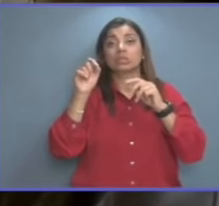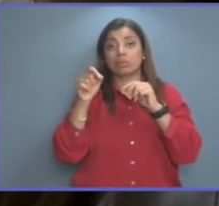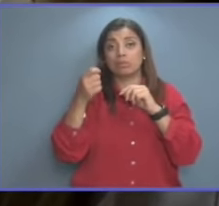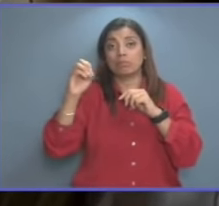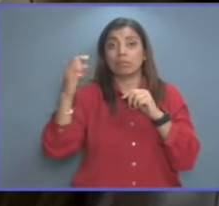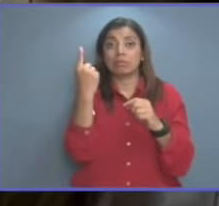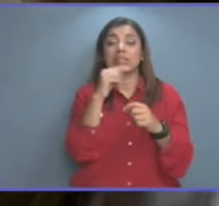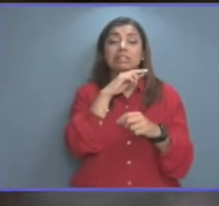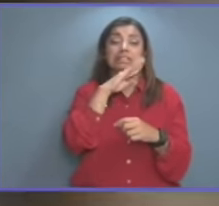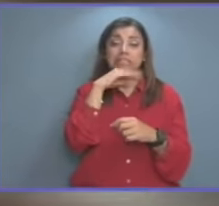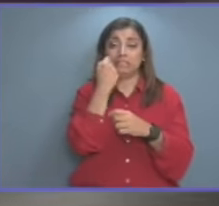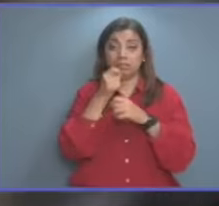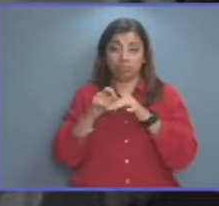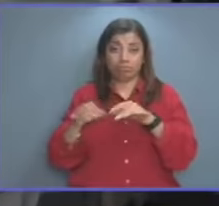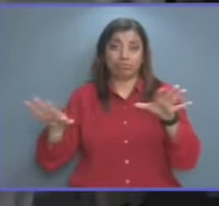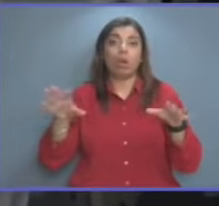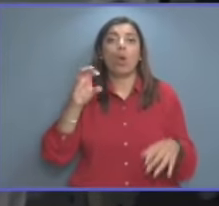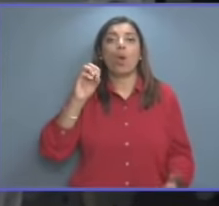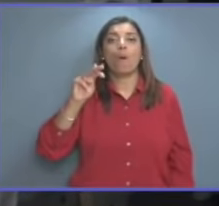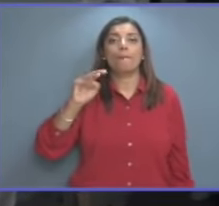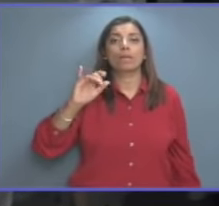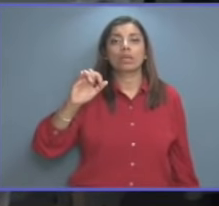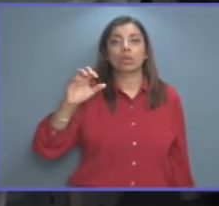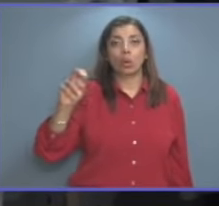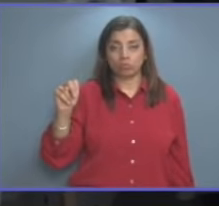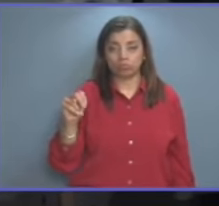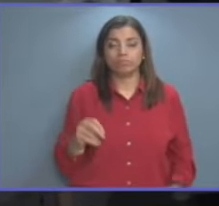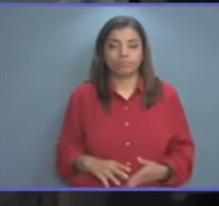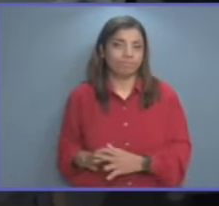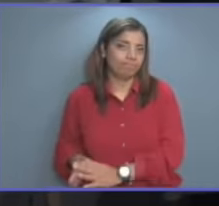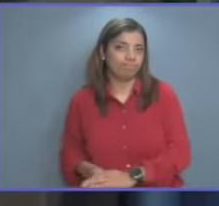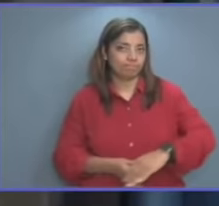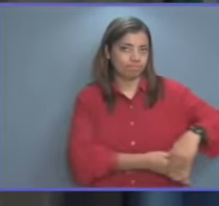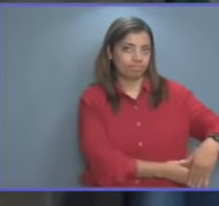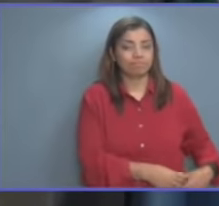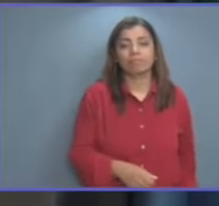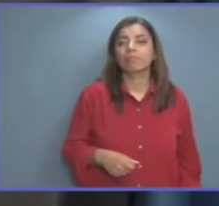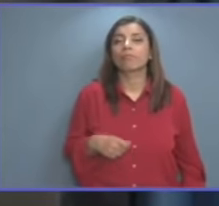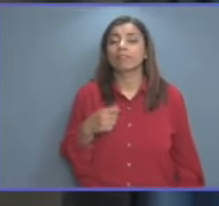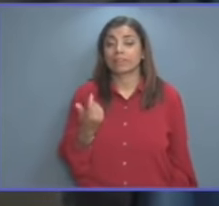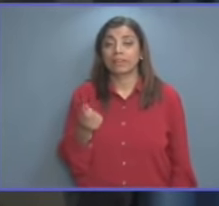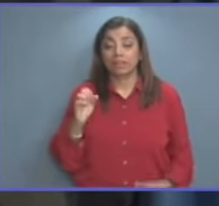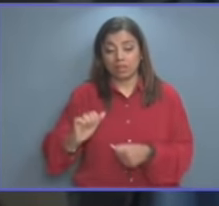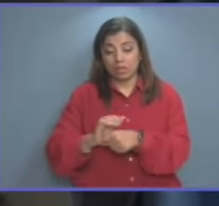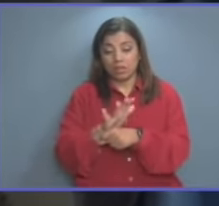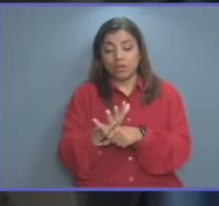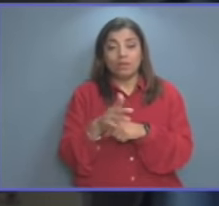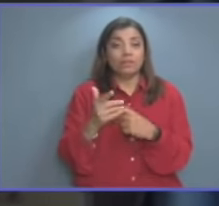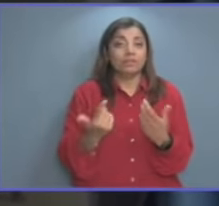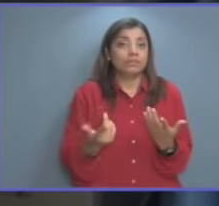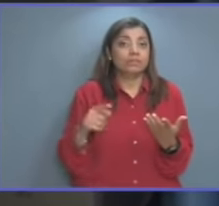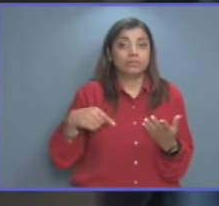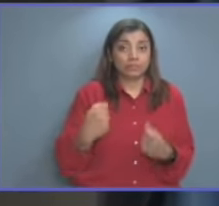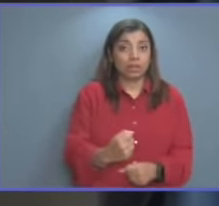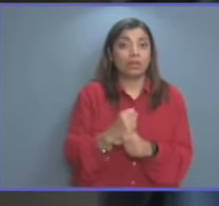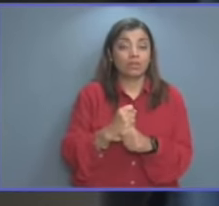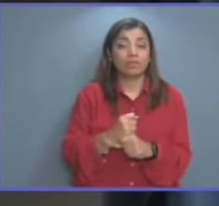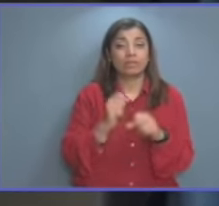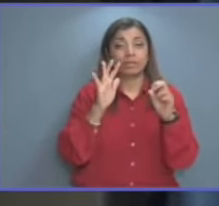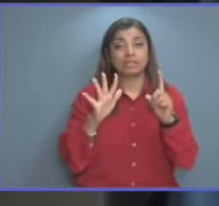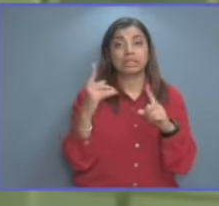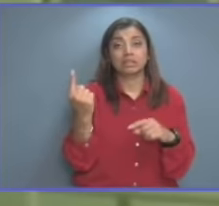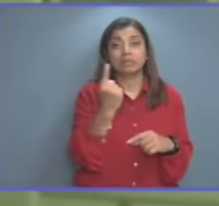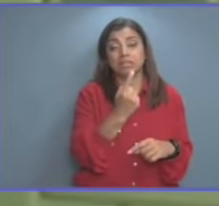la variante o mi chrome las infecciones simultáneas de kobe 19 y gripe se han confirmado en al menos 6 pacientes